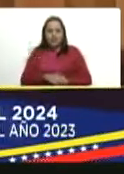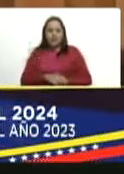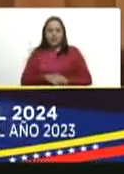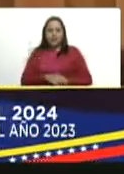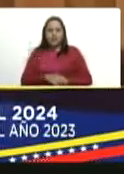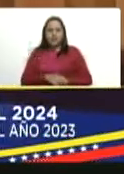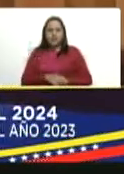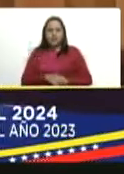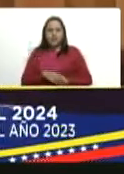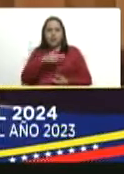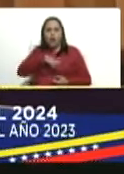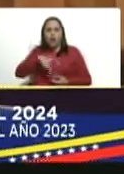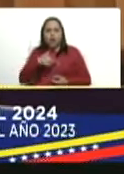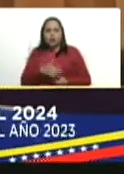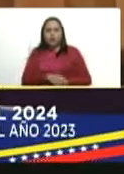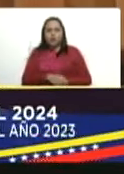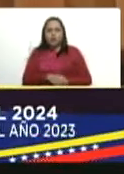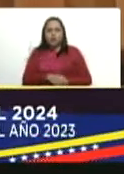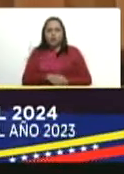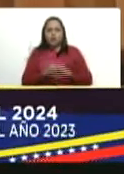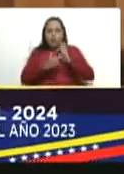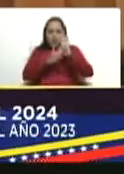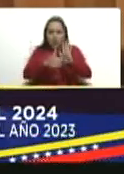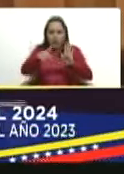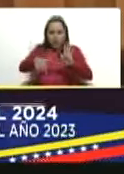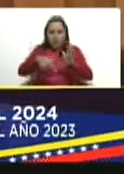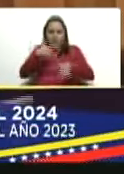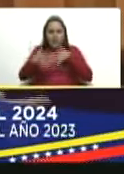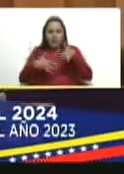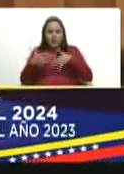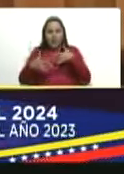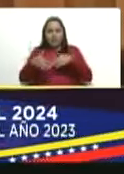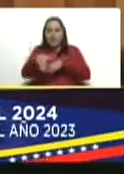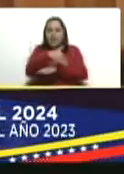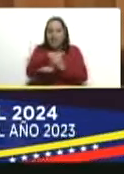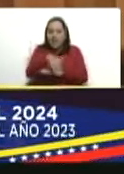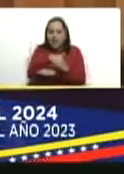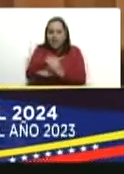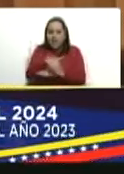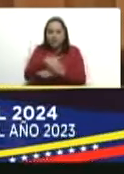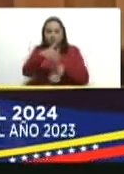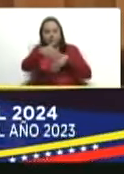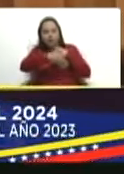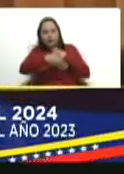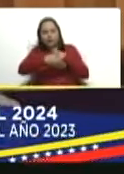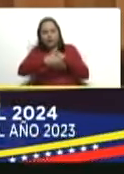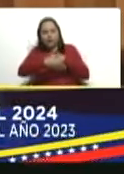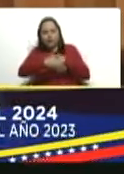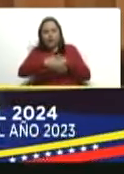Estamos transmitiendo por redes y medios, para calles y paredes.